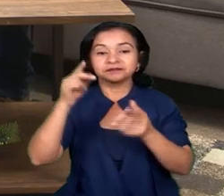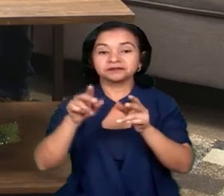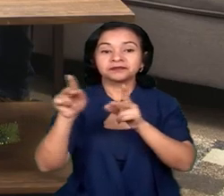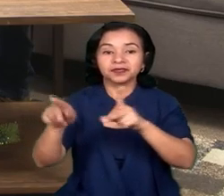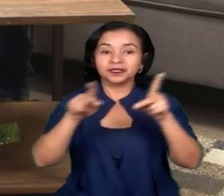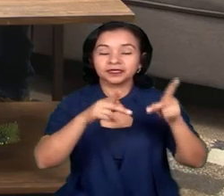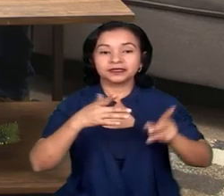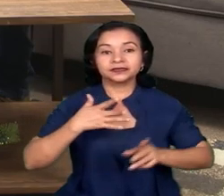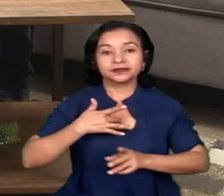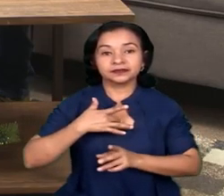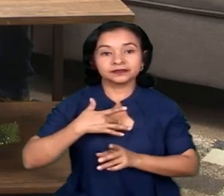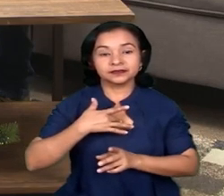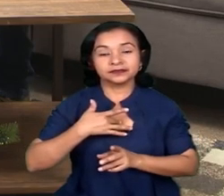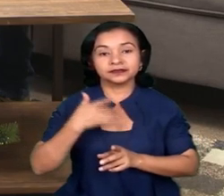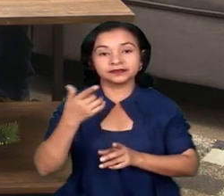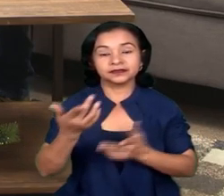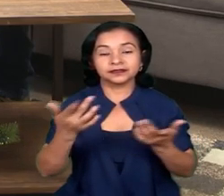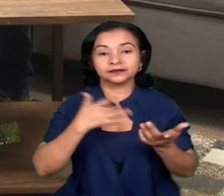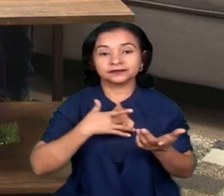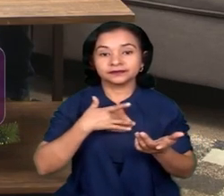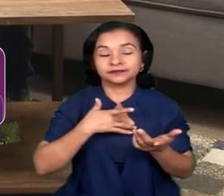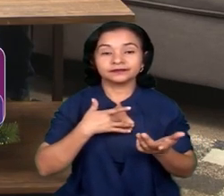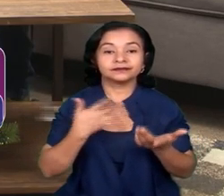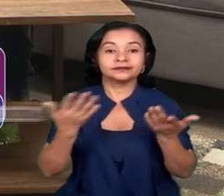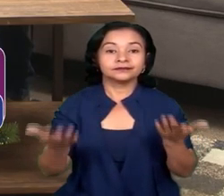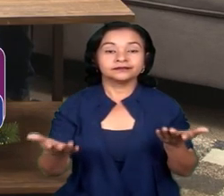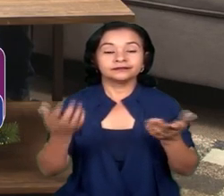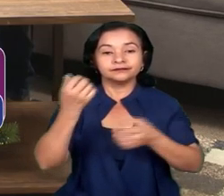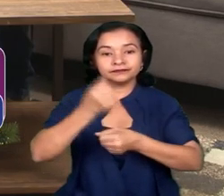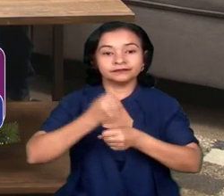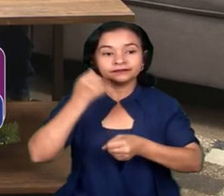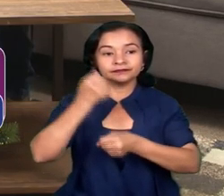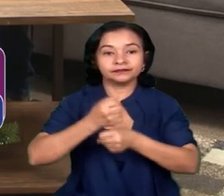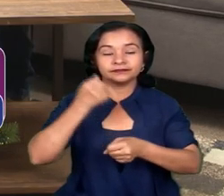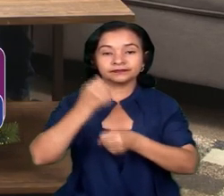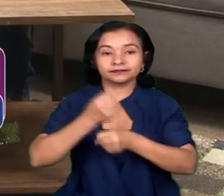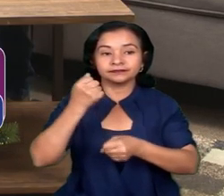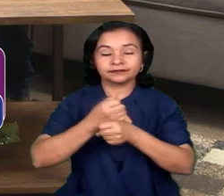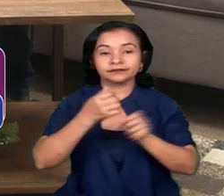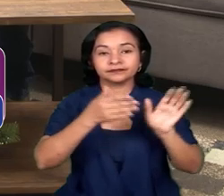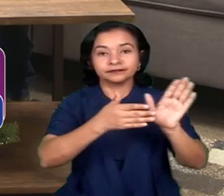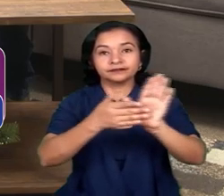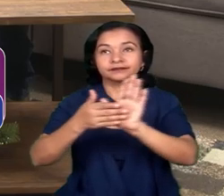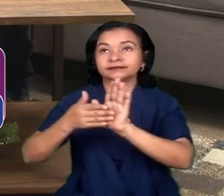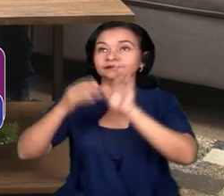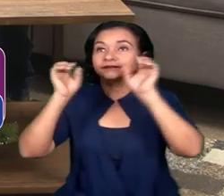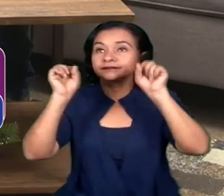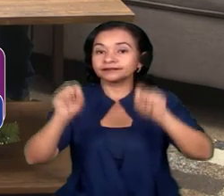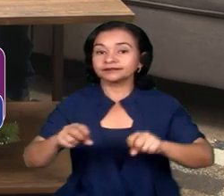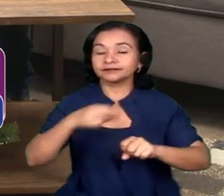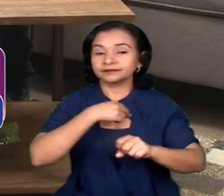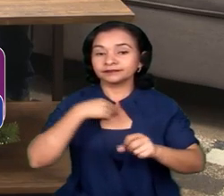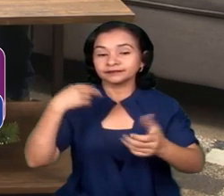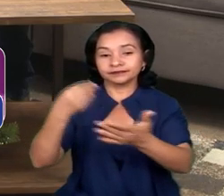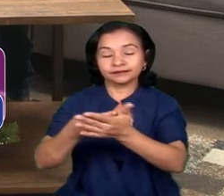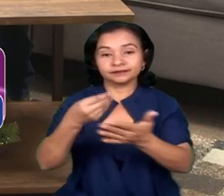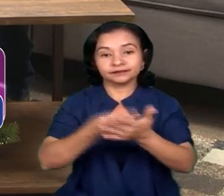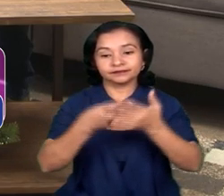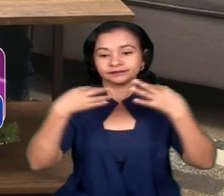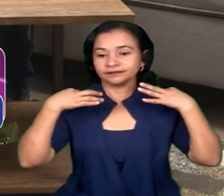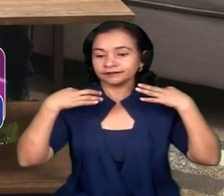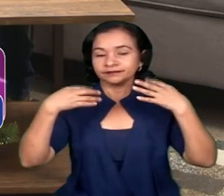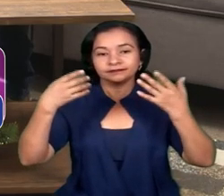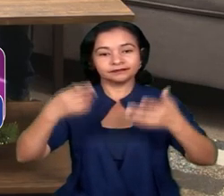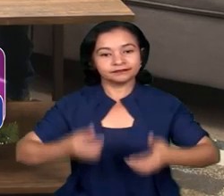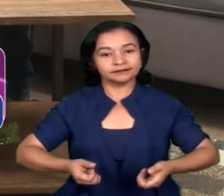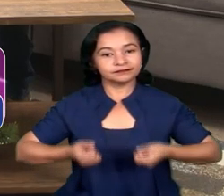población necesita esta clase de trabajo y de demostración para poder llegar a comprar una camisa, un